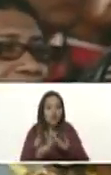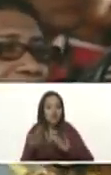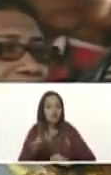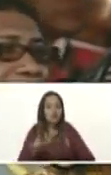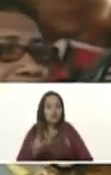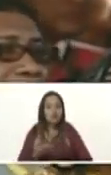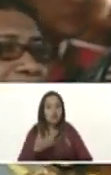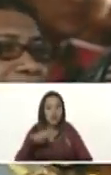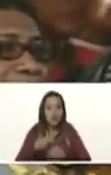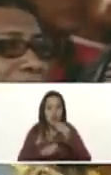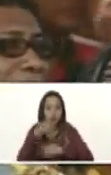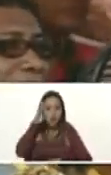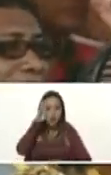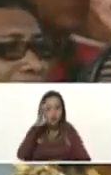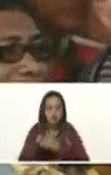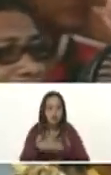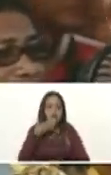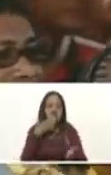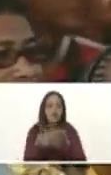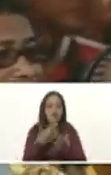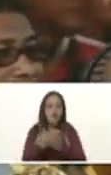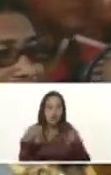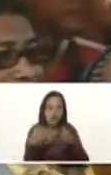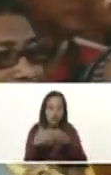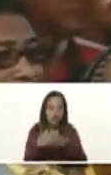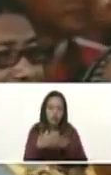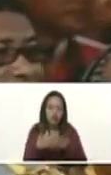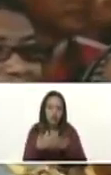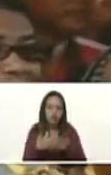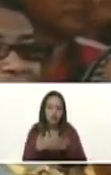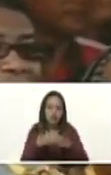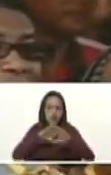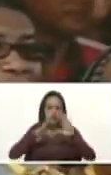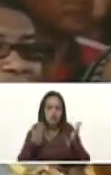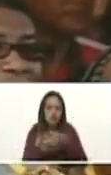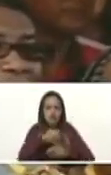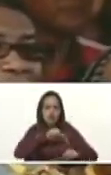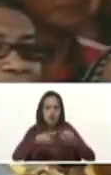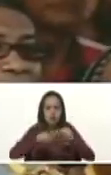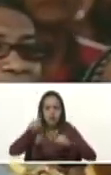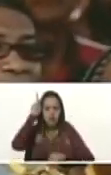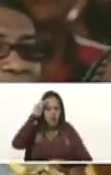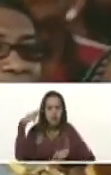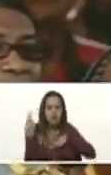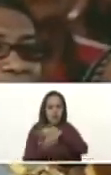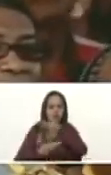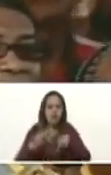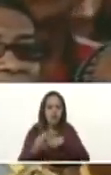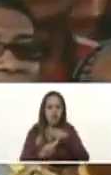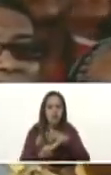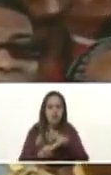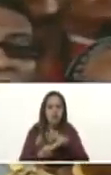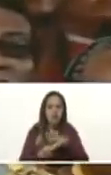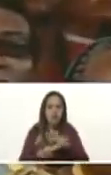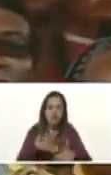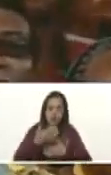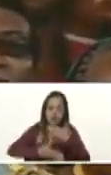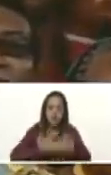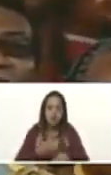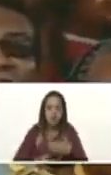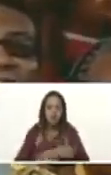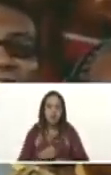mejor. Proponemos conformar una organización mundial de movimientos indígenas revolucionarios y progresistas